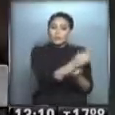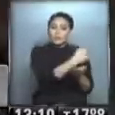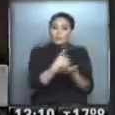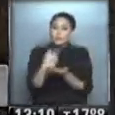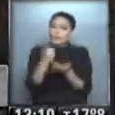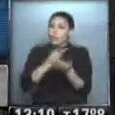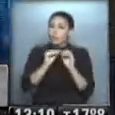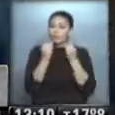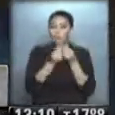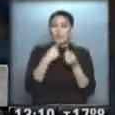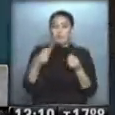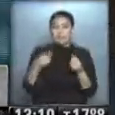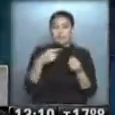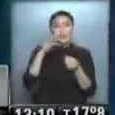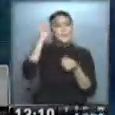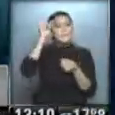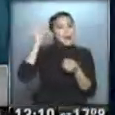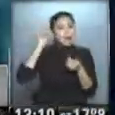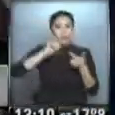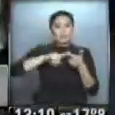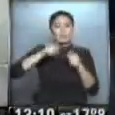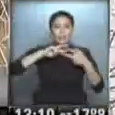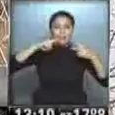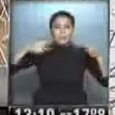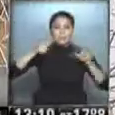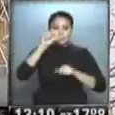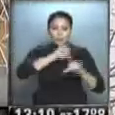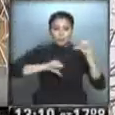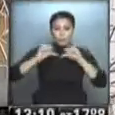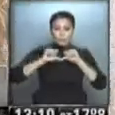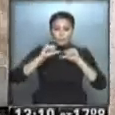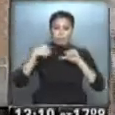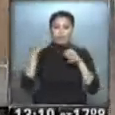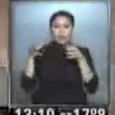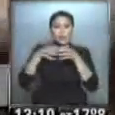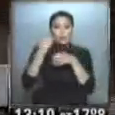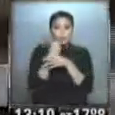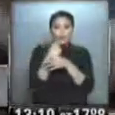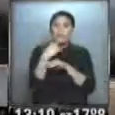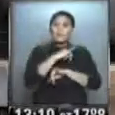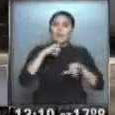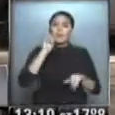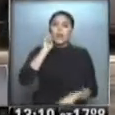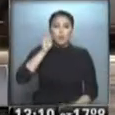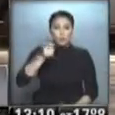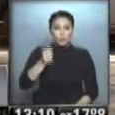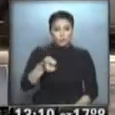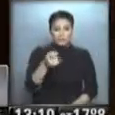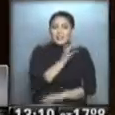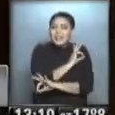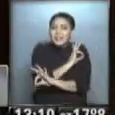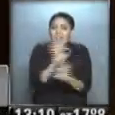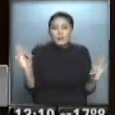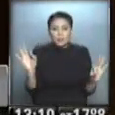que la evidencia a analizar fueron pelos y los genetistas que trabajan para el cuerpo médico forense informaron al juez que